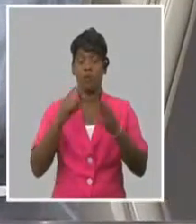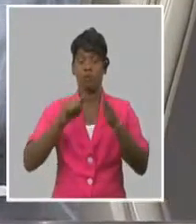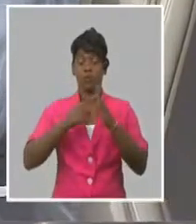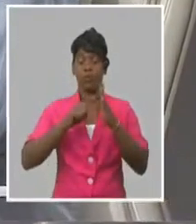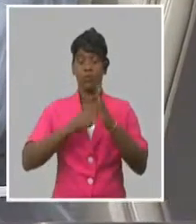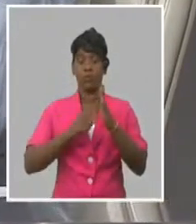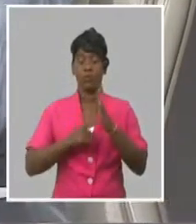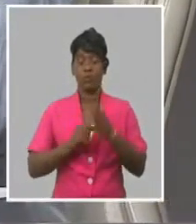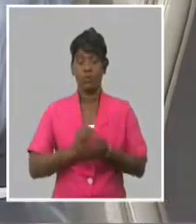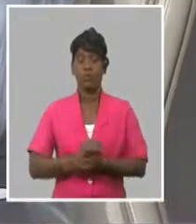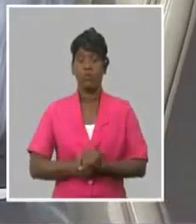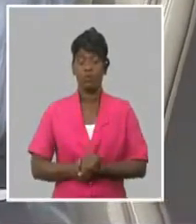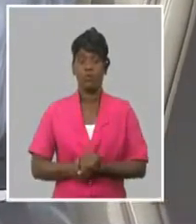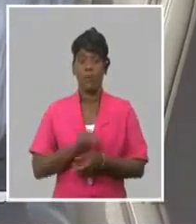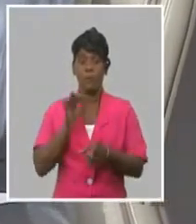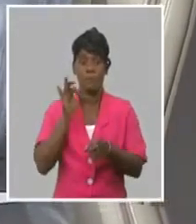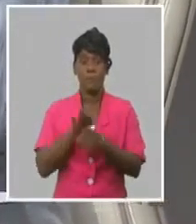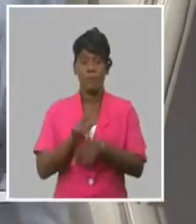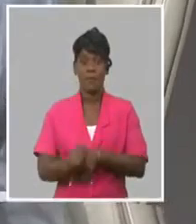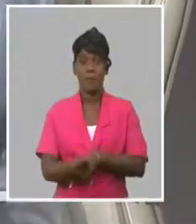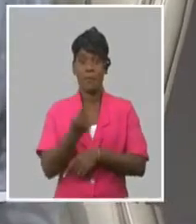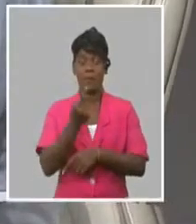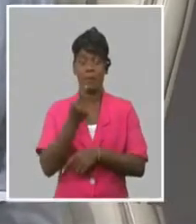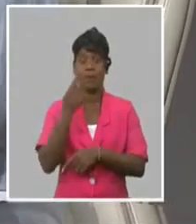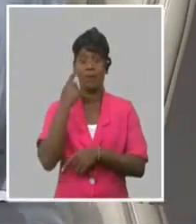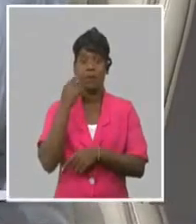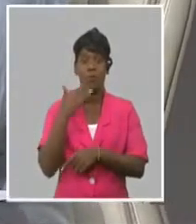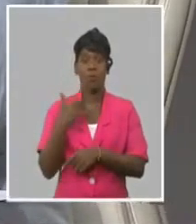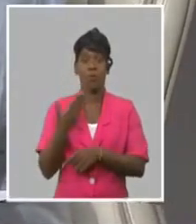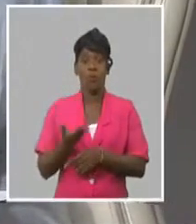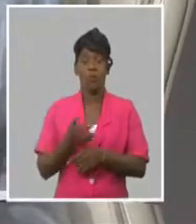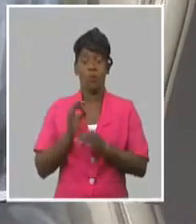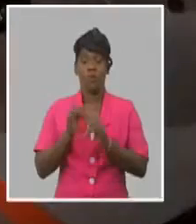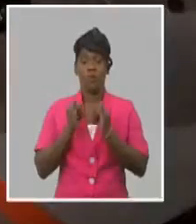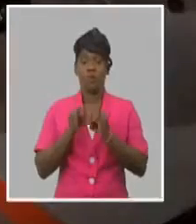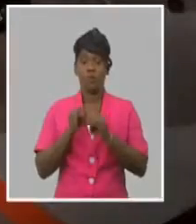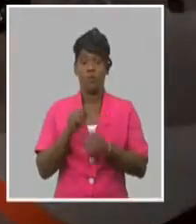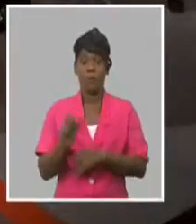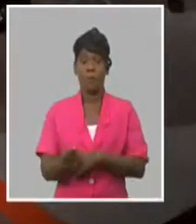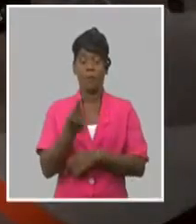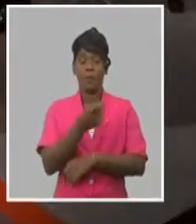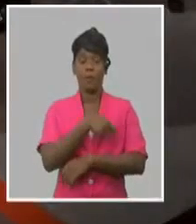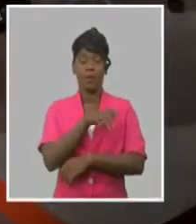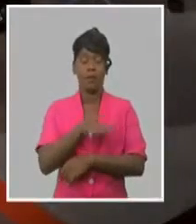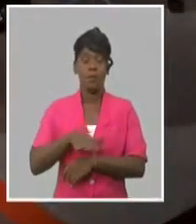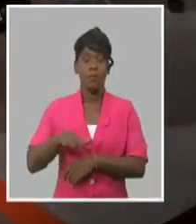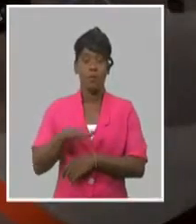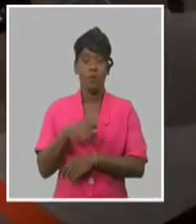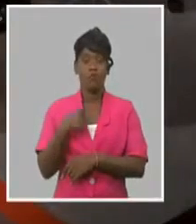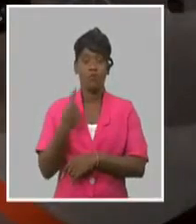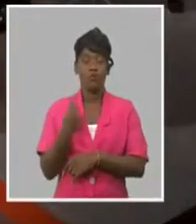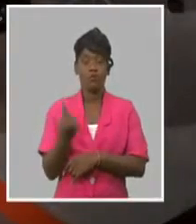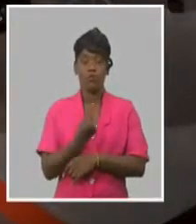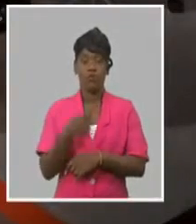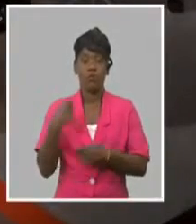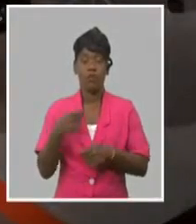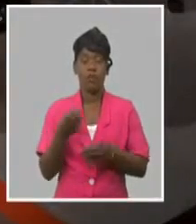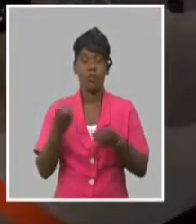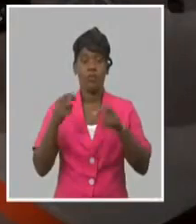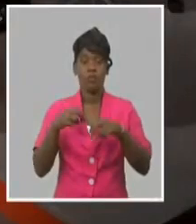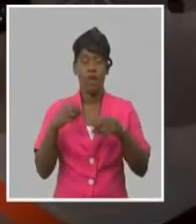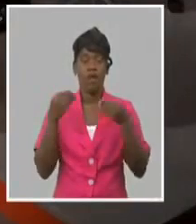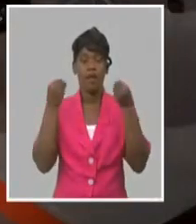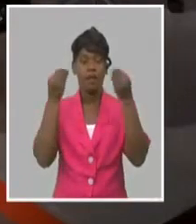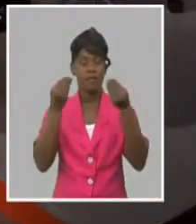el título inicial, ¿no? Sí. Un volumen grande, muy grande de información que hay que digerir, que hay que procesar, que